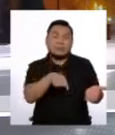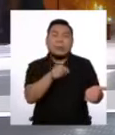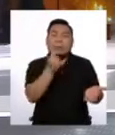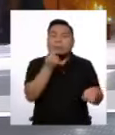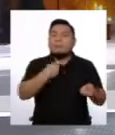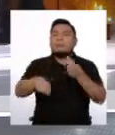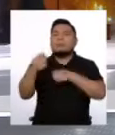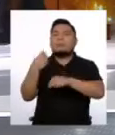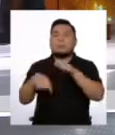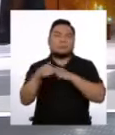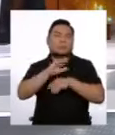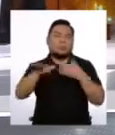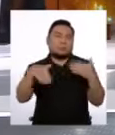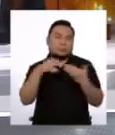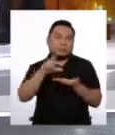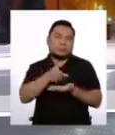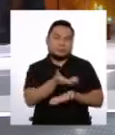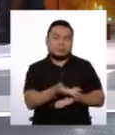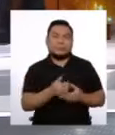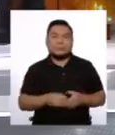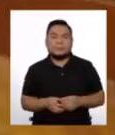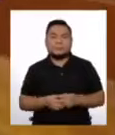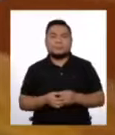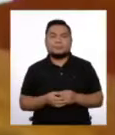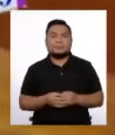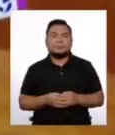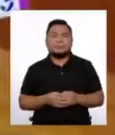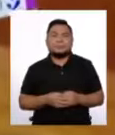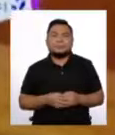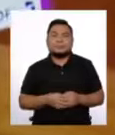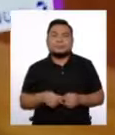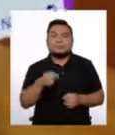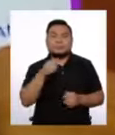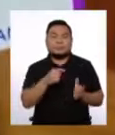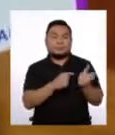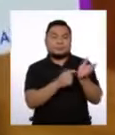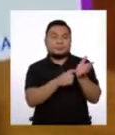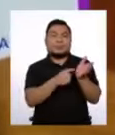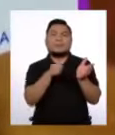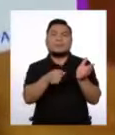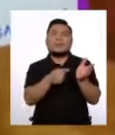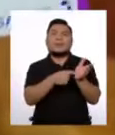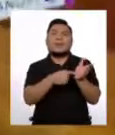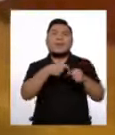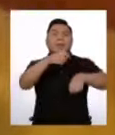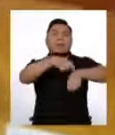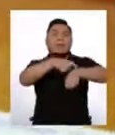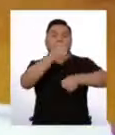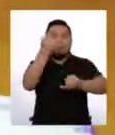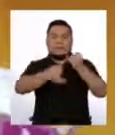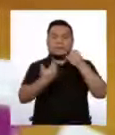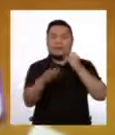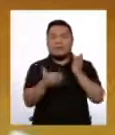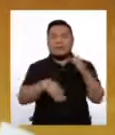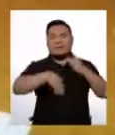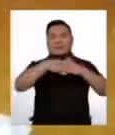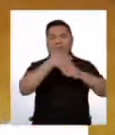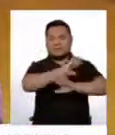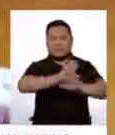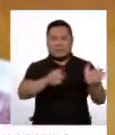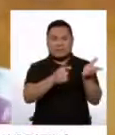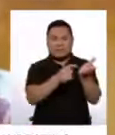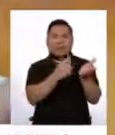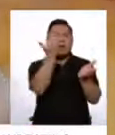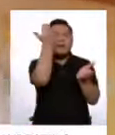comercializados en toda la capital. Están encontrando medicamentos vencidos, medicamentos vencidos